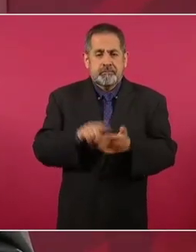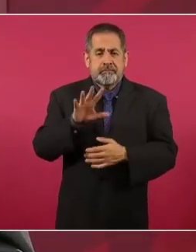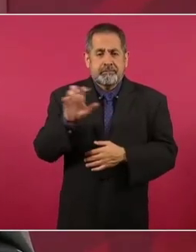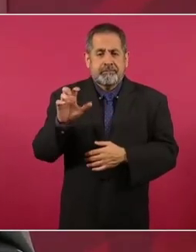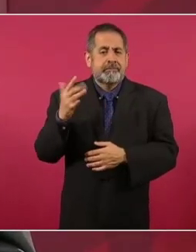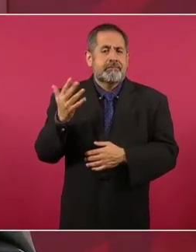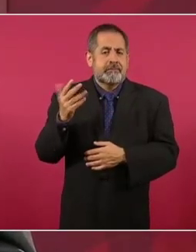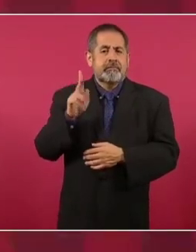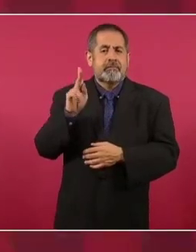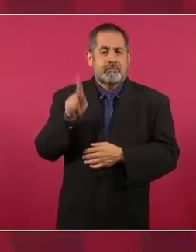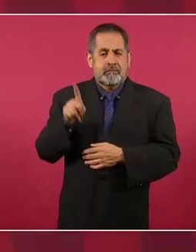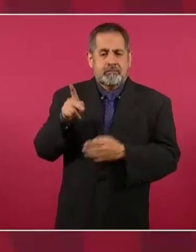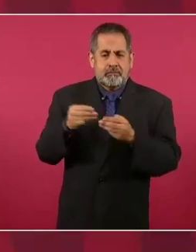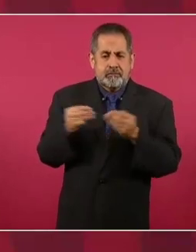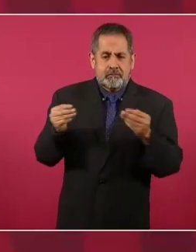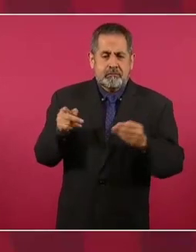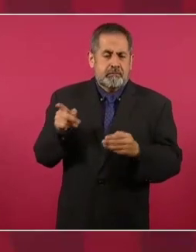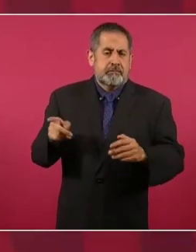1550 kilómetros,